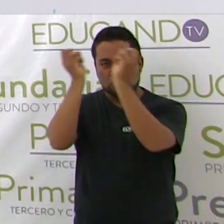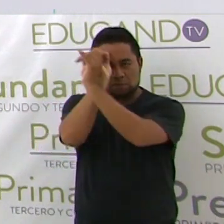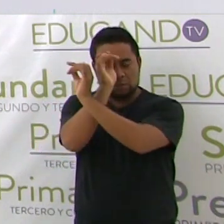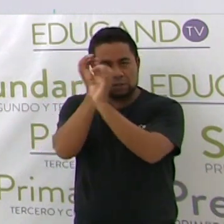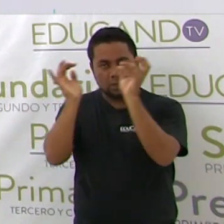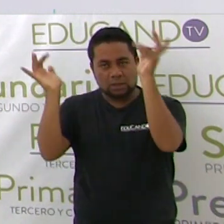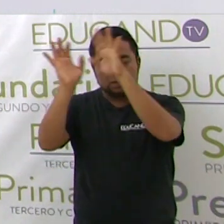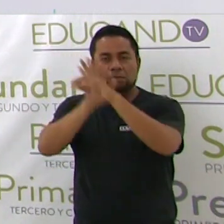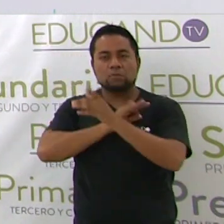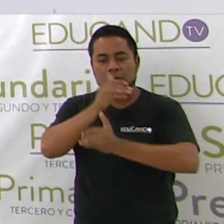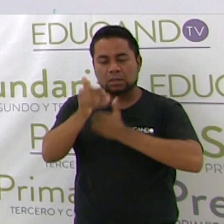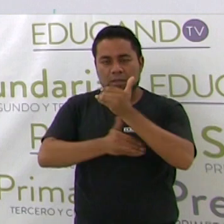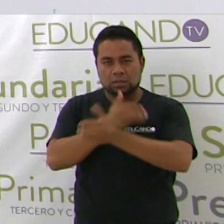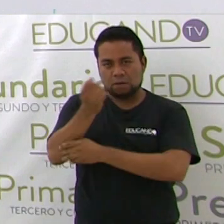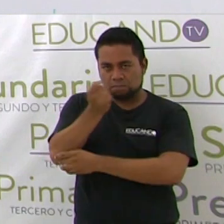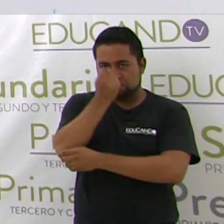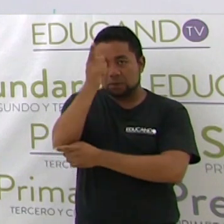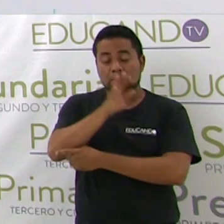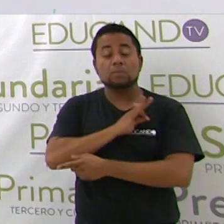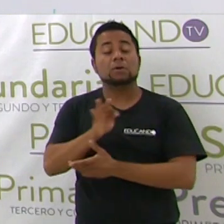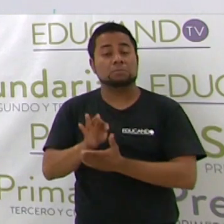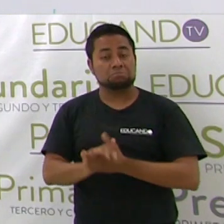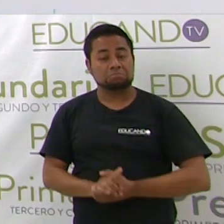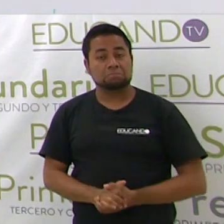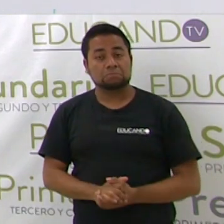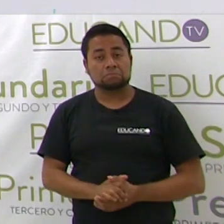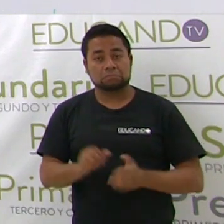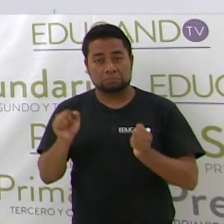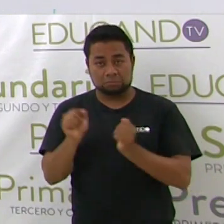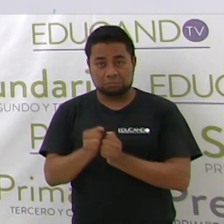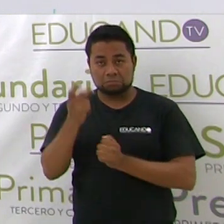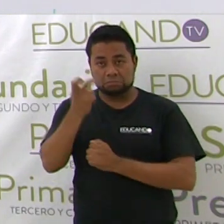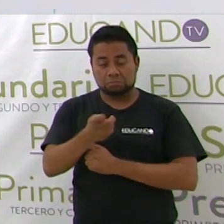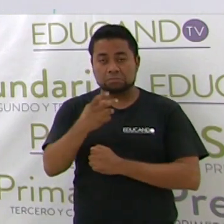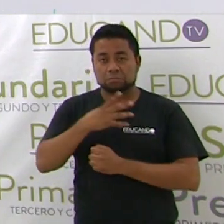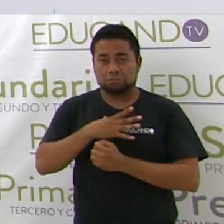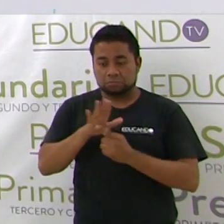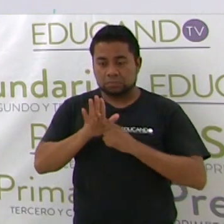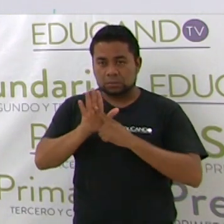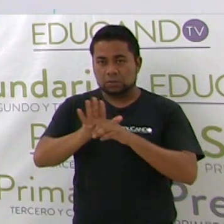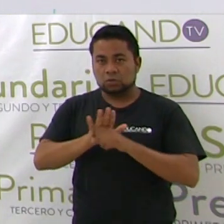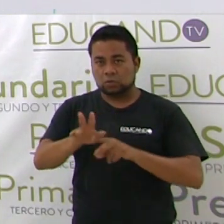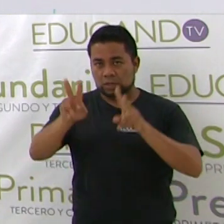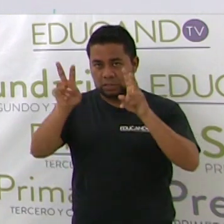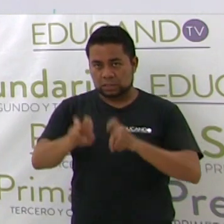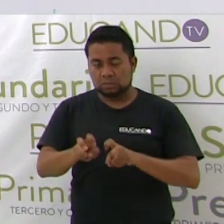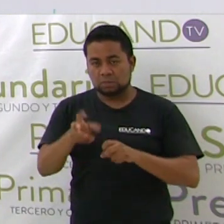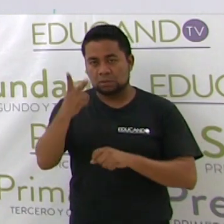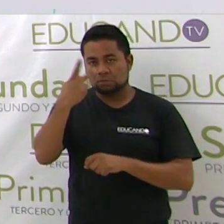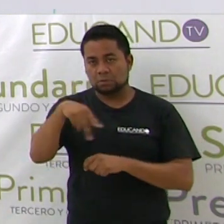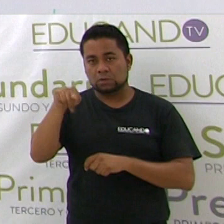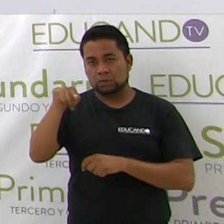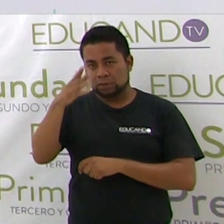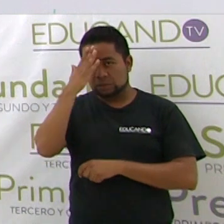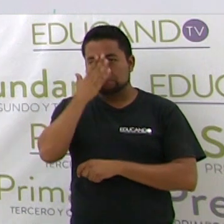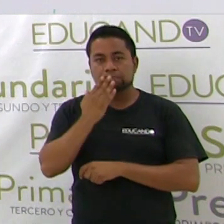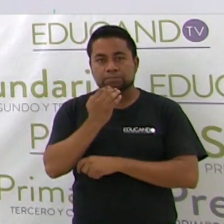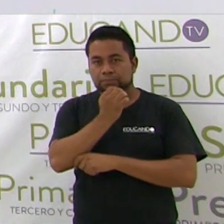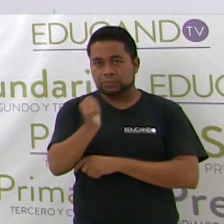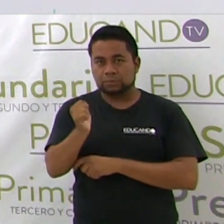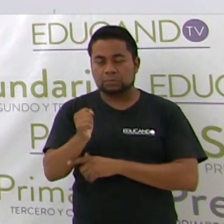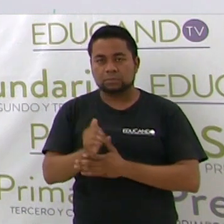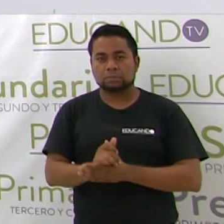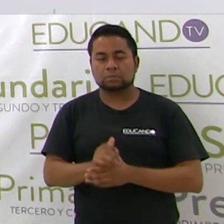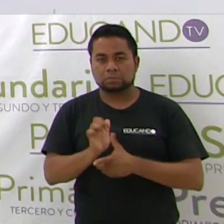puede desarrollar la creatividad. Y a partir de eso nos presenta un tema, pero un tema en el que ella es experta. Entonces,